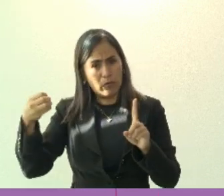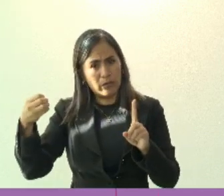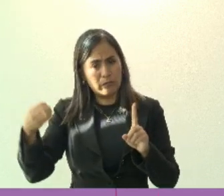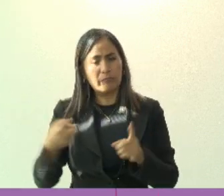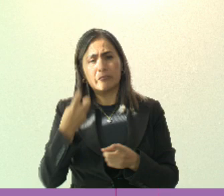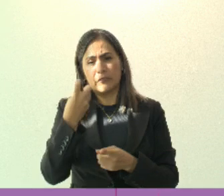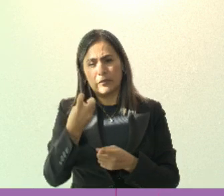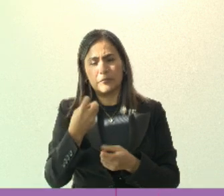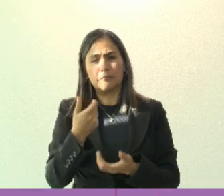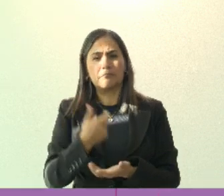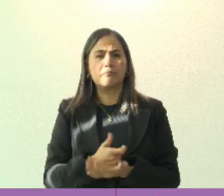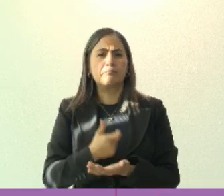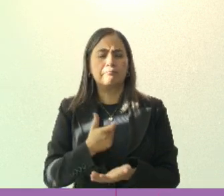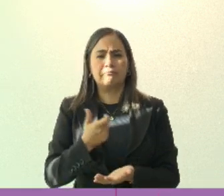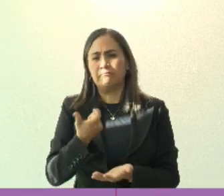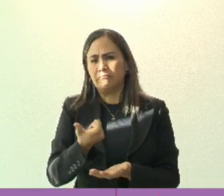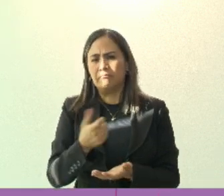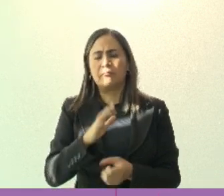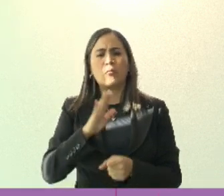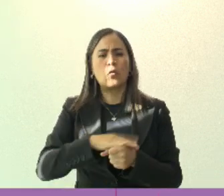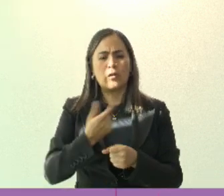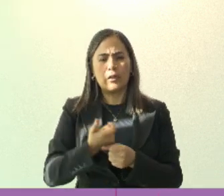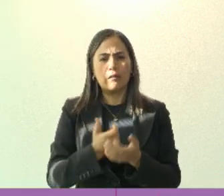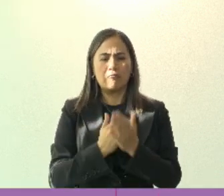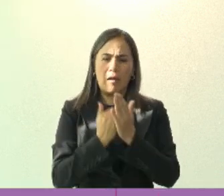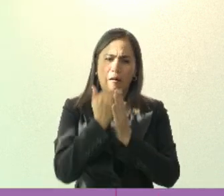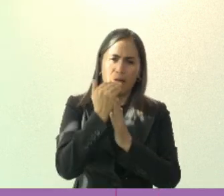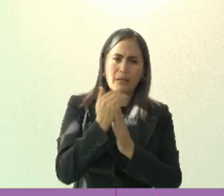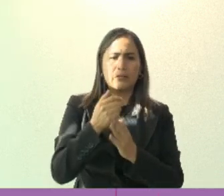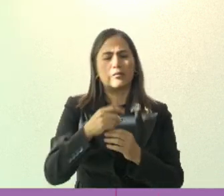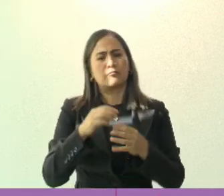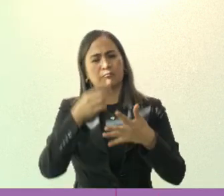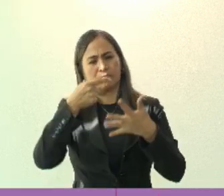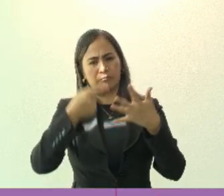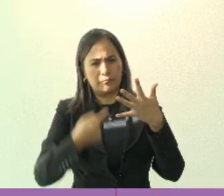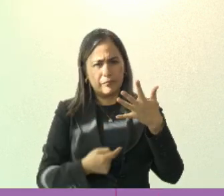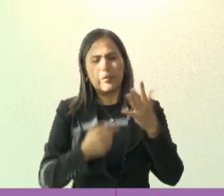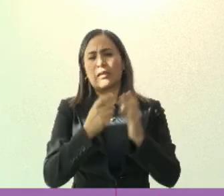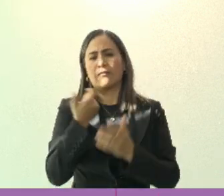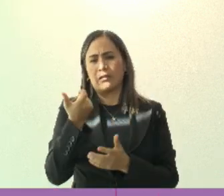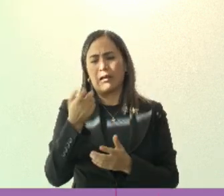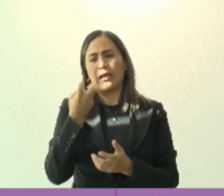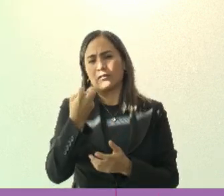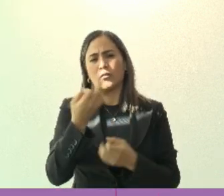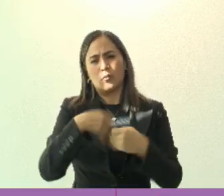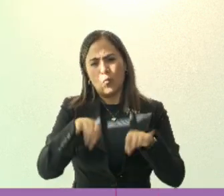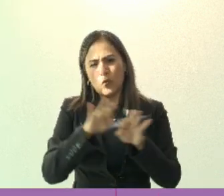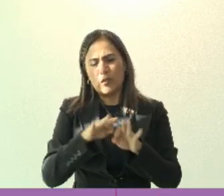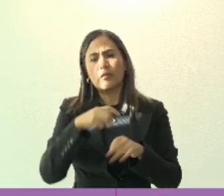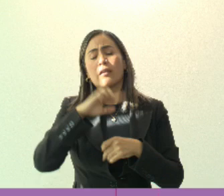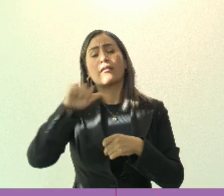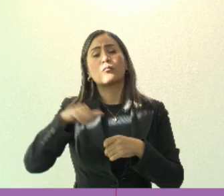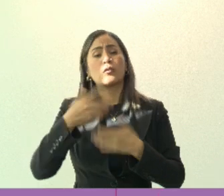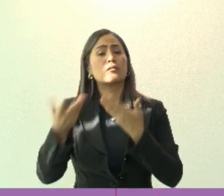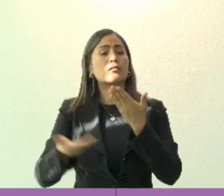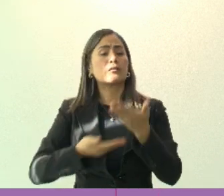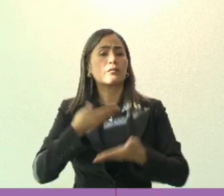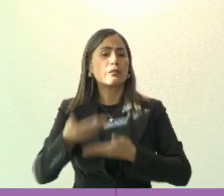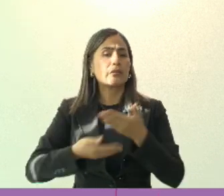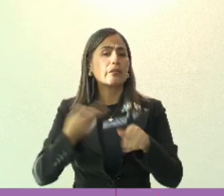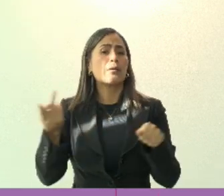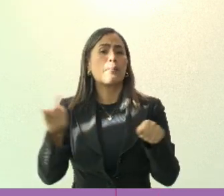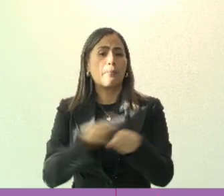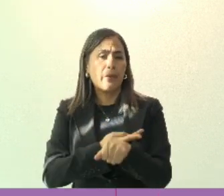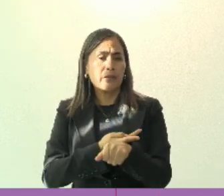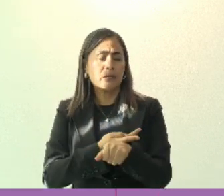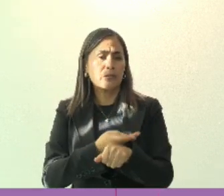situación financiera, porque los avances físicos financieros en eso también cuentan demasiado. ¿Y qué impacto tuvo? ¿Qué